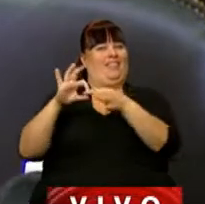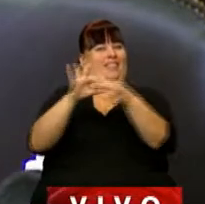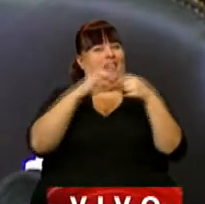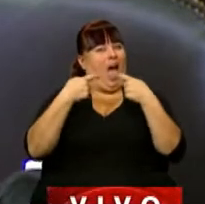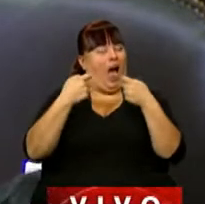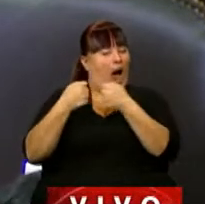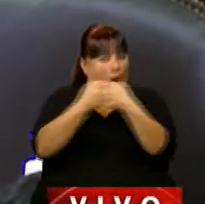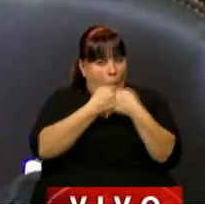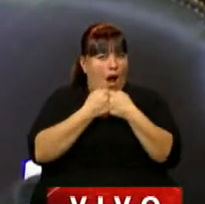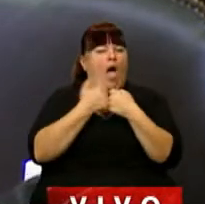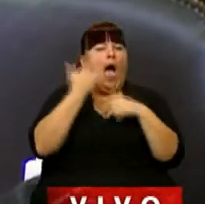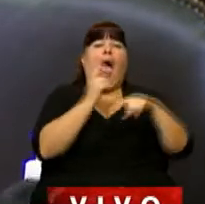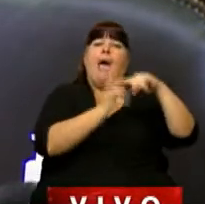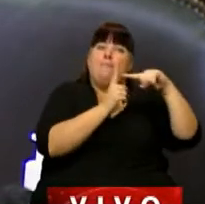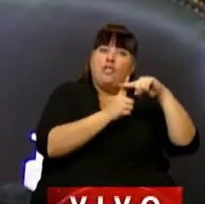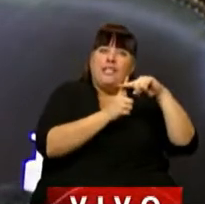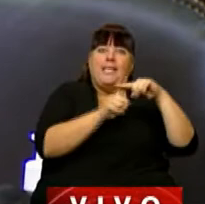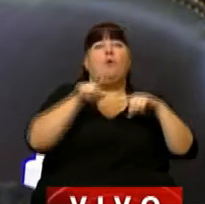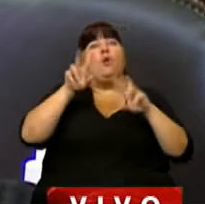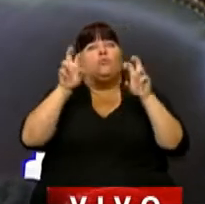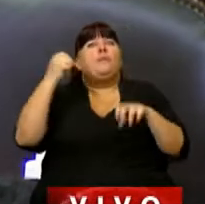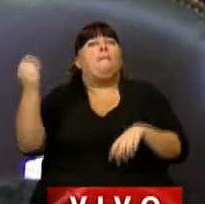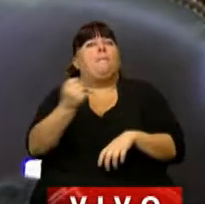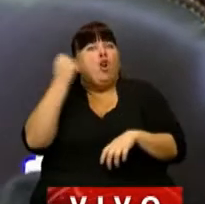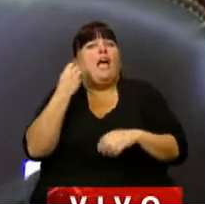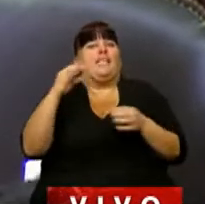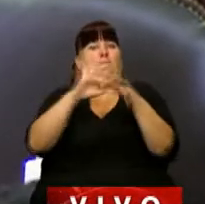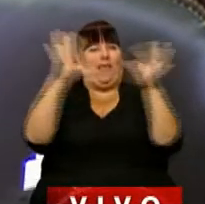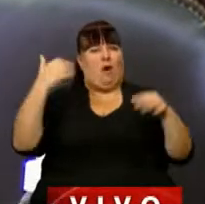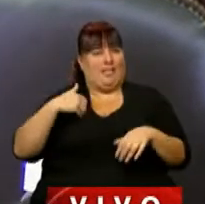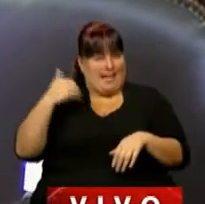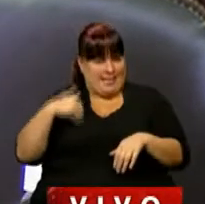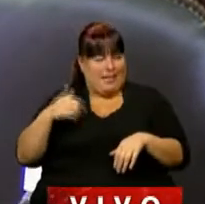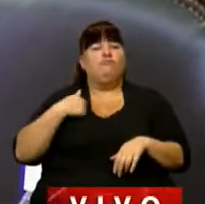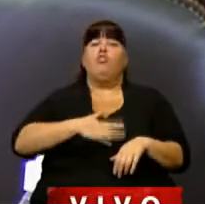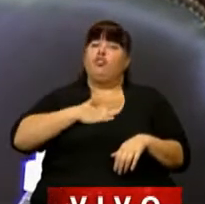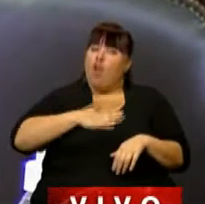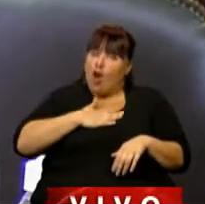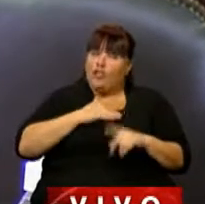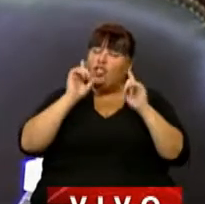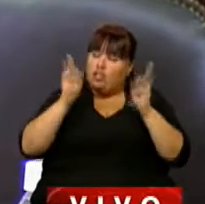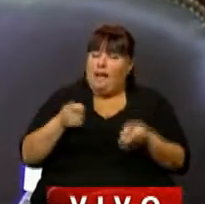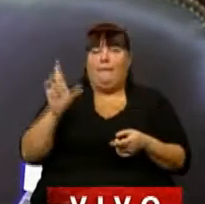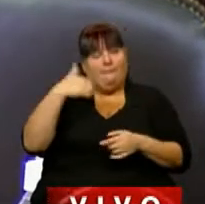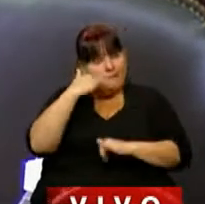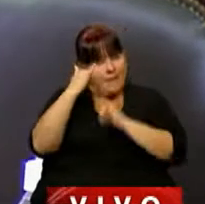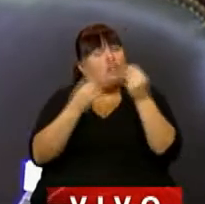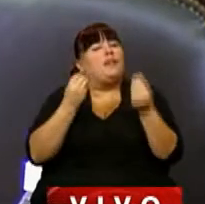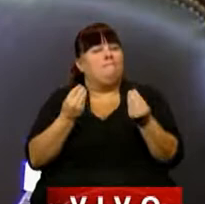Con una agenda positiva y una agenda tan importante para la democracia argentina, celebro paradójicamente, presidente,